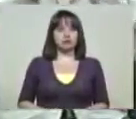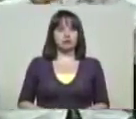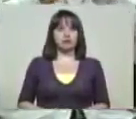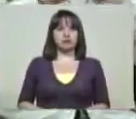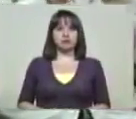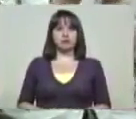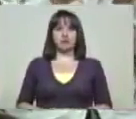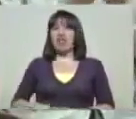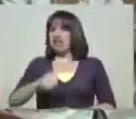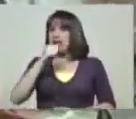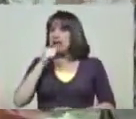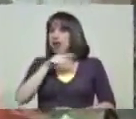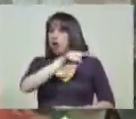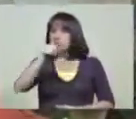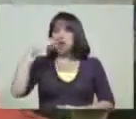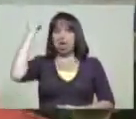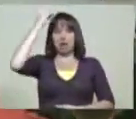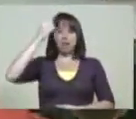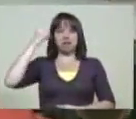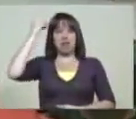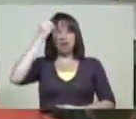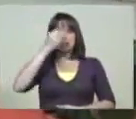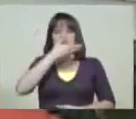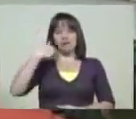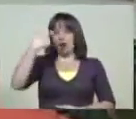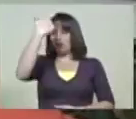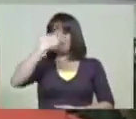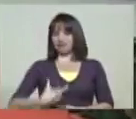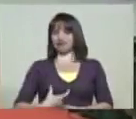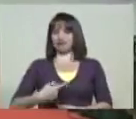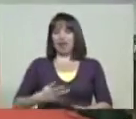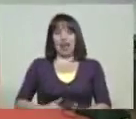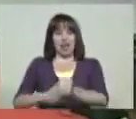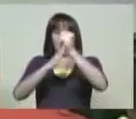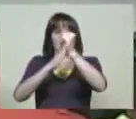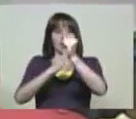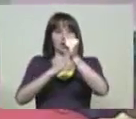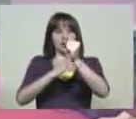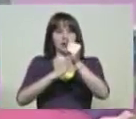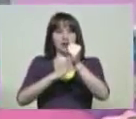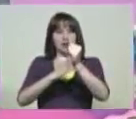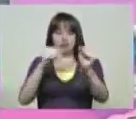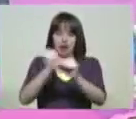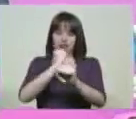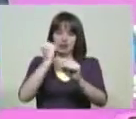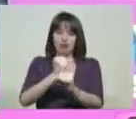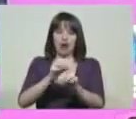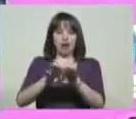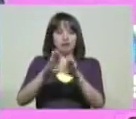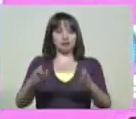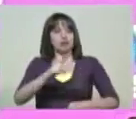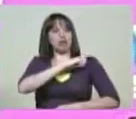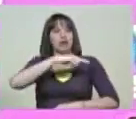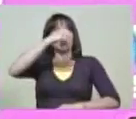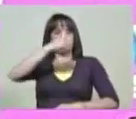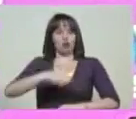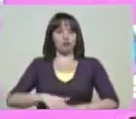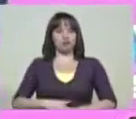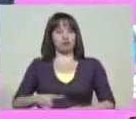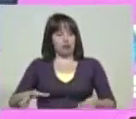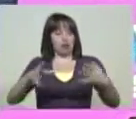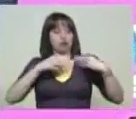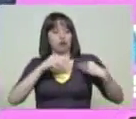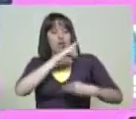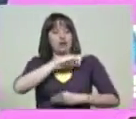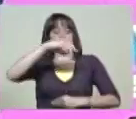de quienes ustedes piensan deben ser los líderes y las líderes que asuman la dirección